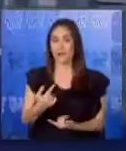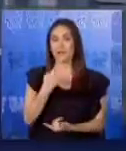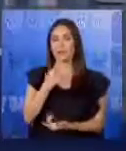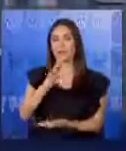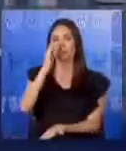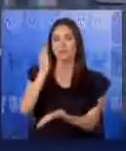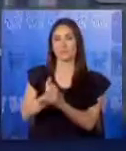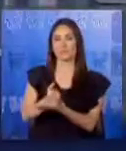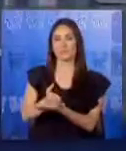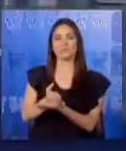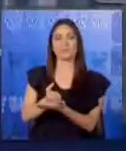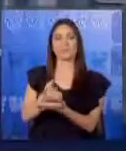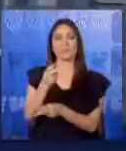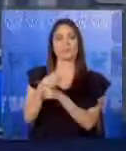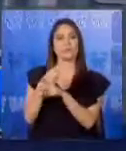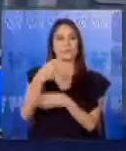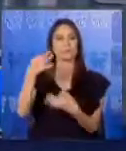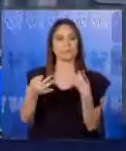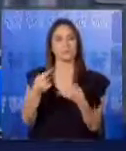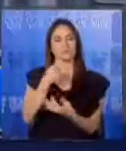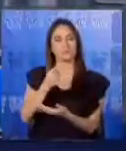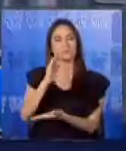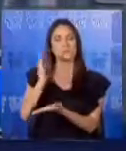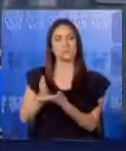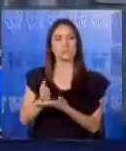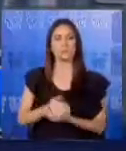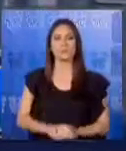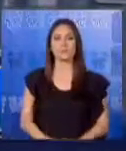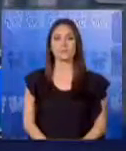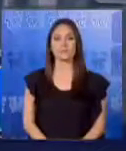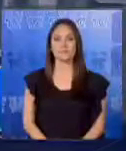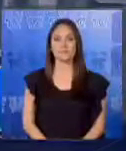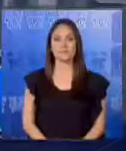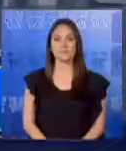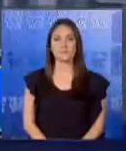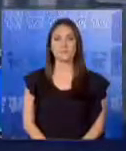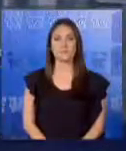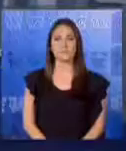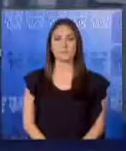fue suspendido por el Consejo de la Judicatura.